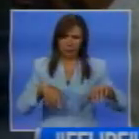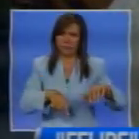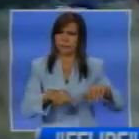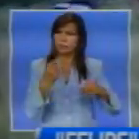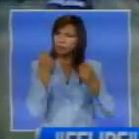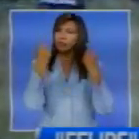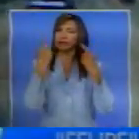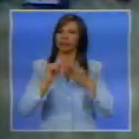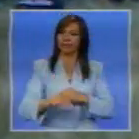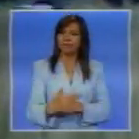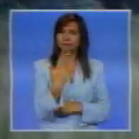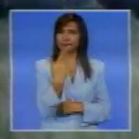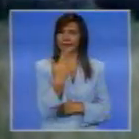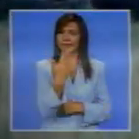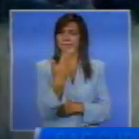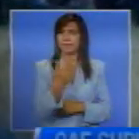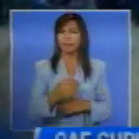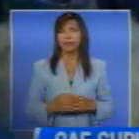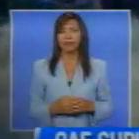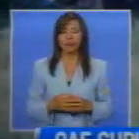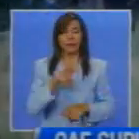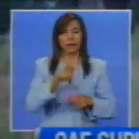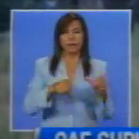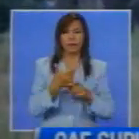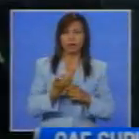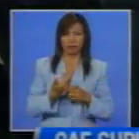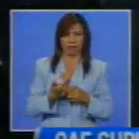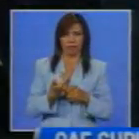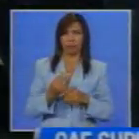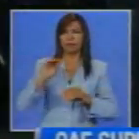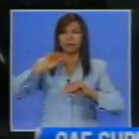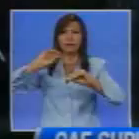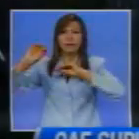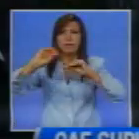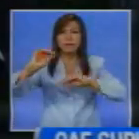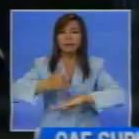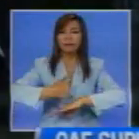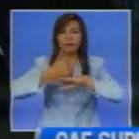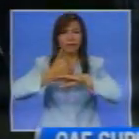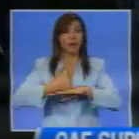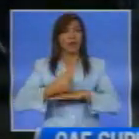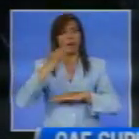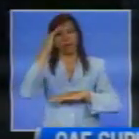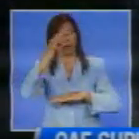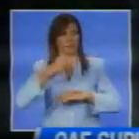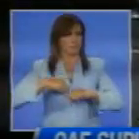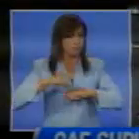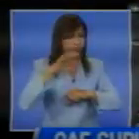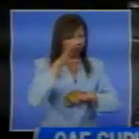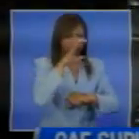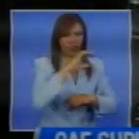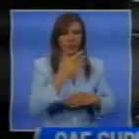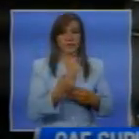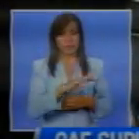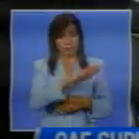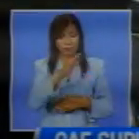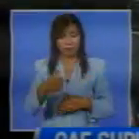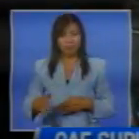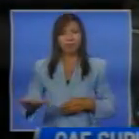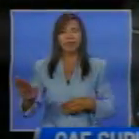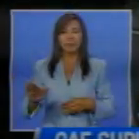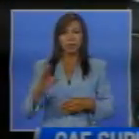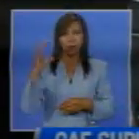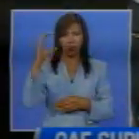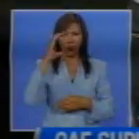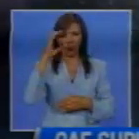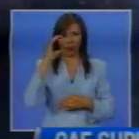en el potrero. La alerta dada por la ciudadanía permitió la captura de estos sujetos que se movilizaban en un auto de placas colombianas y